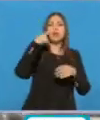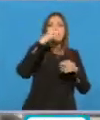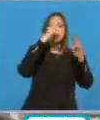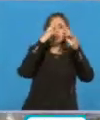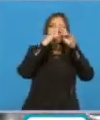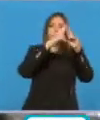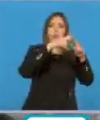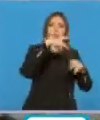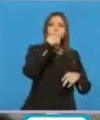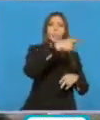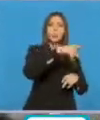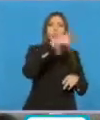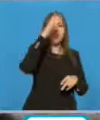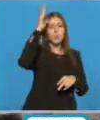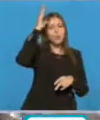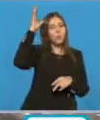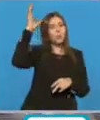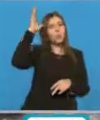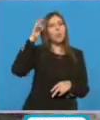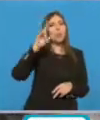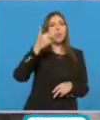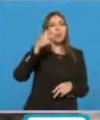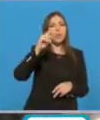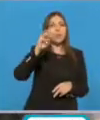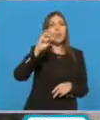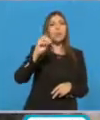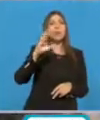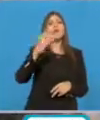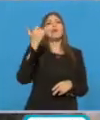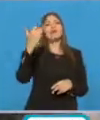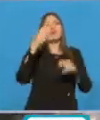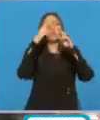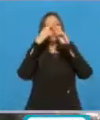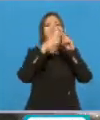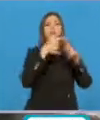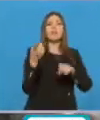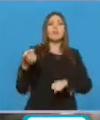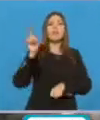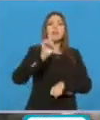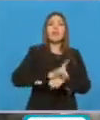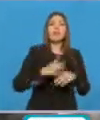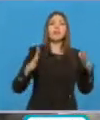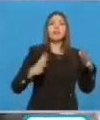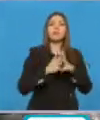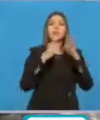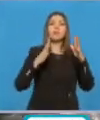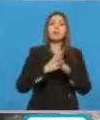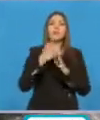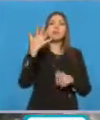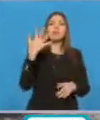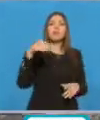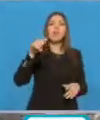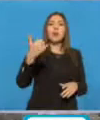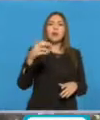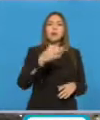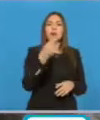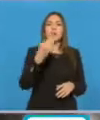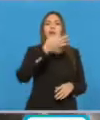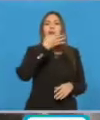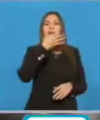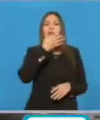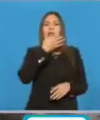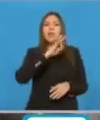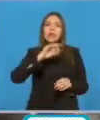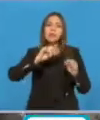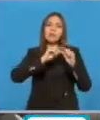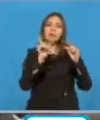la batalla del 5 de mayo, que la idea de Porfirio Díaz era hacer una gran fiesta nacional en el 5